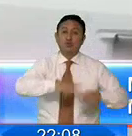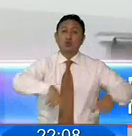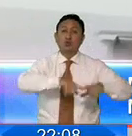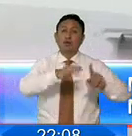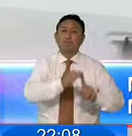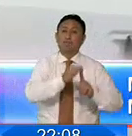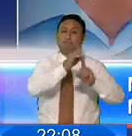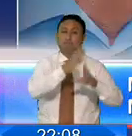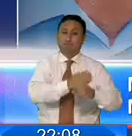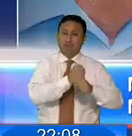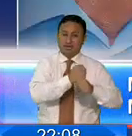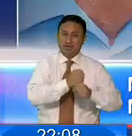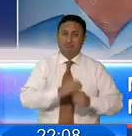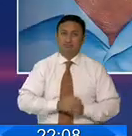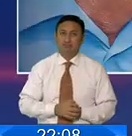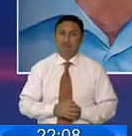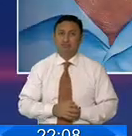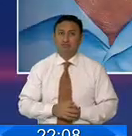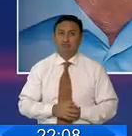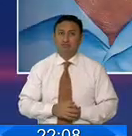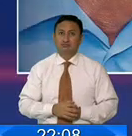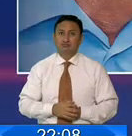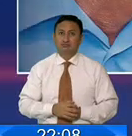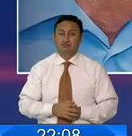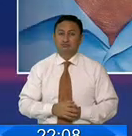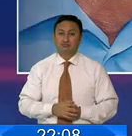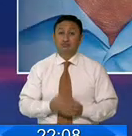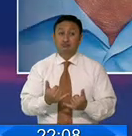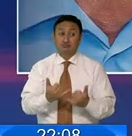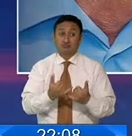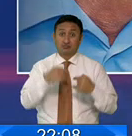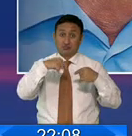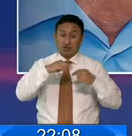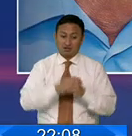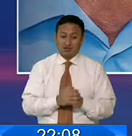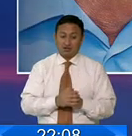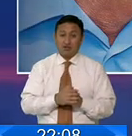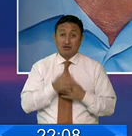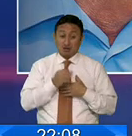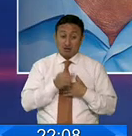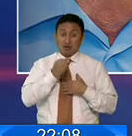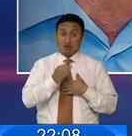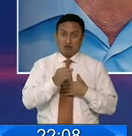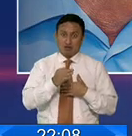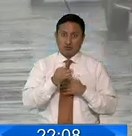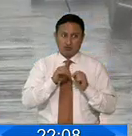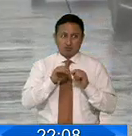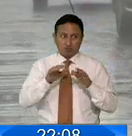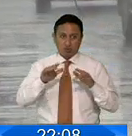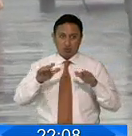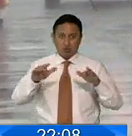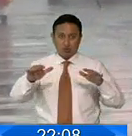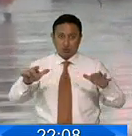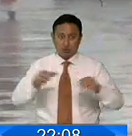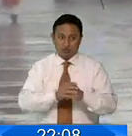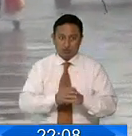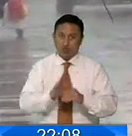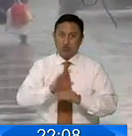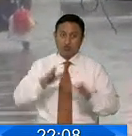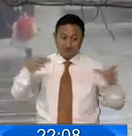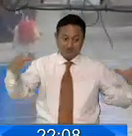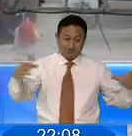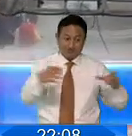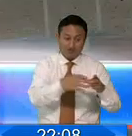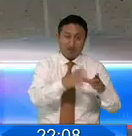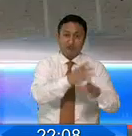especial de seguridad ante el abarth que estamos observando y que se declaren más bien zona